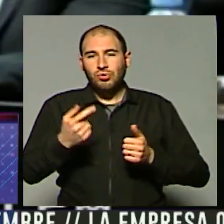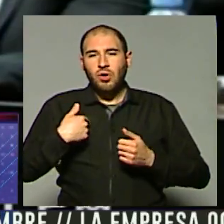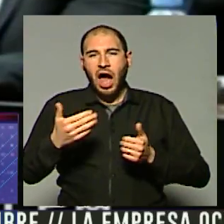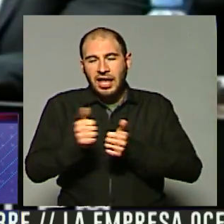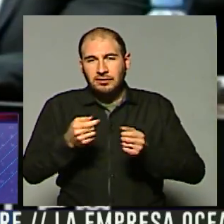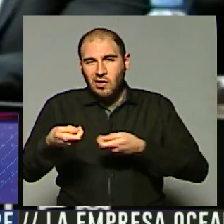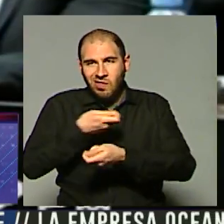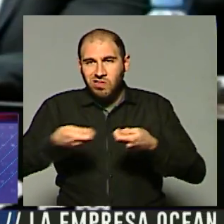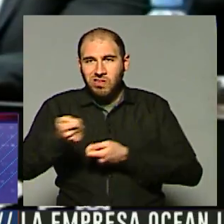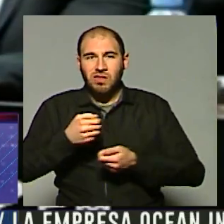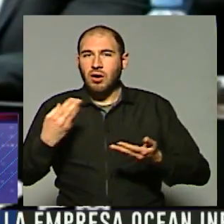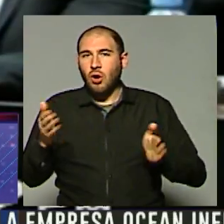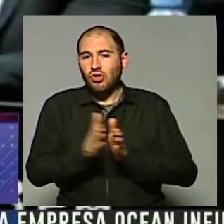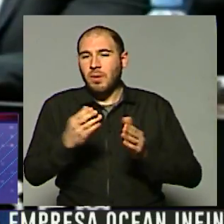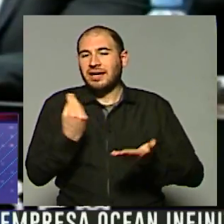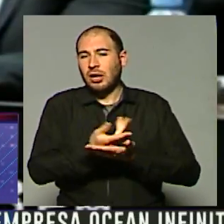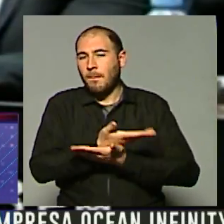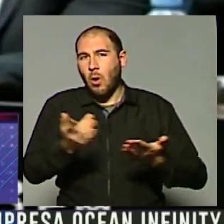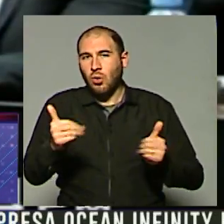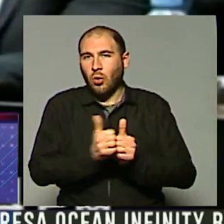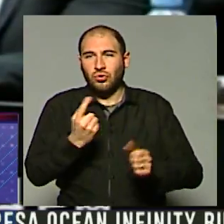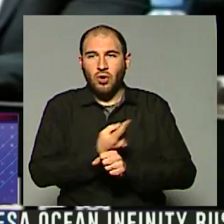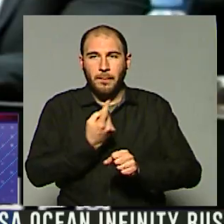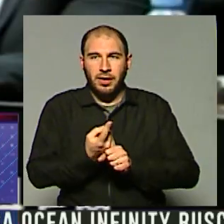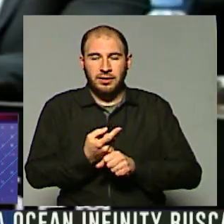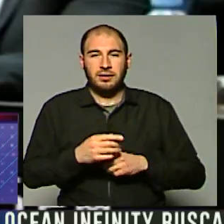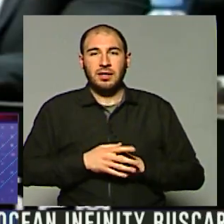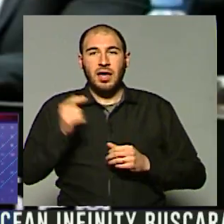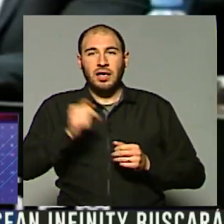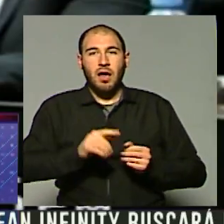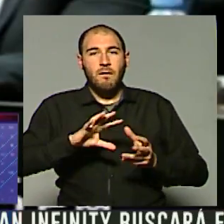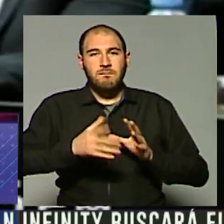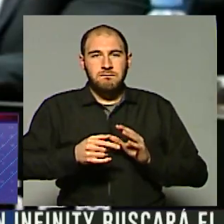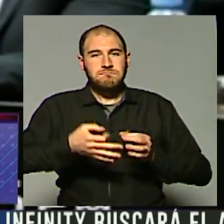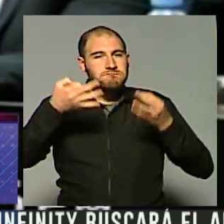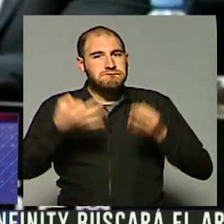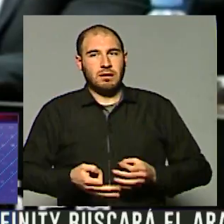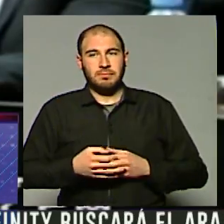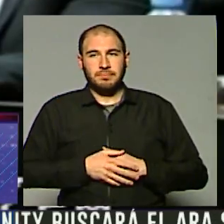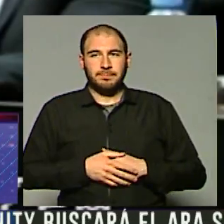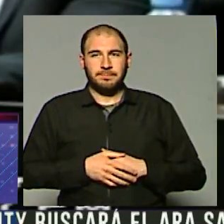y negociaciones incompatibles con la función pública que concurren en forma ideal